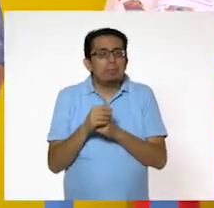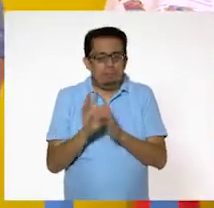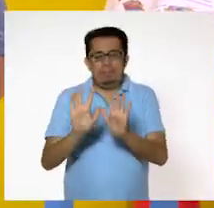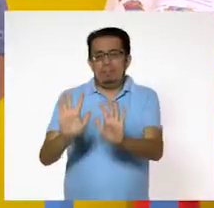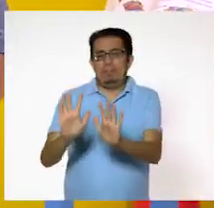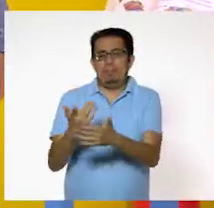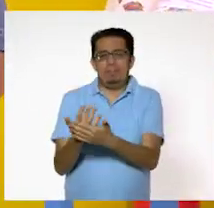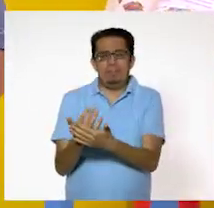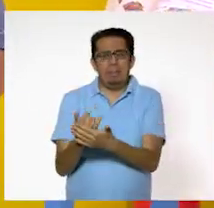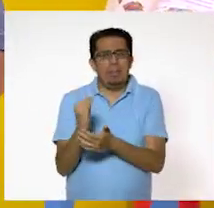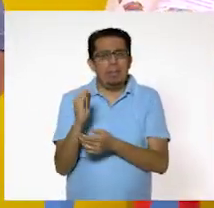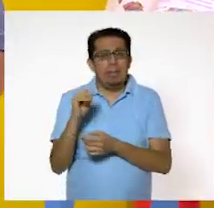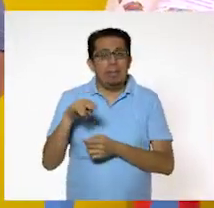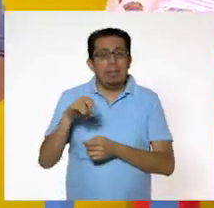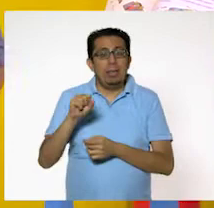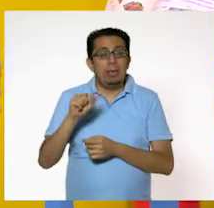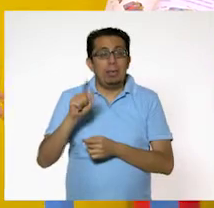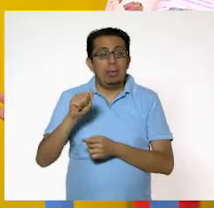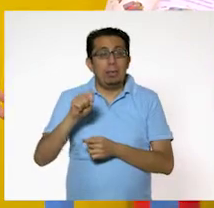A ver, un momento.